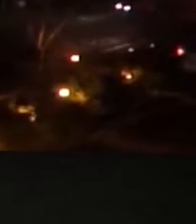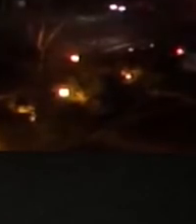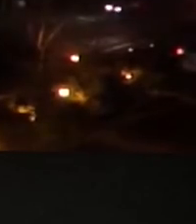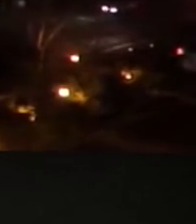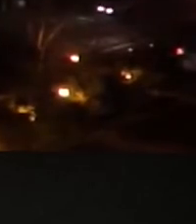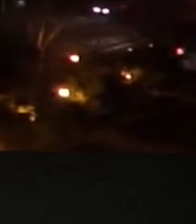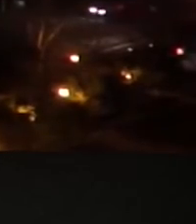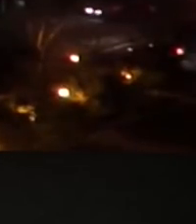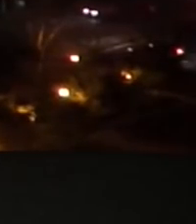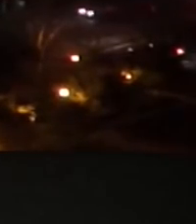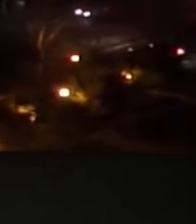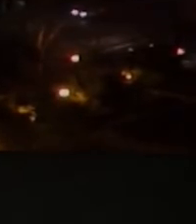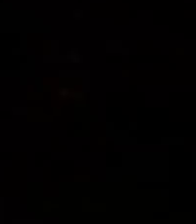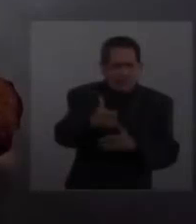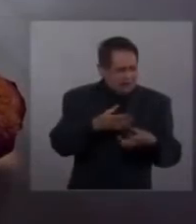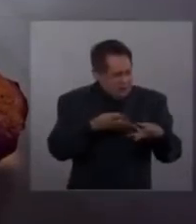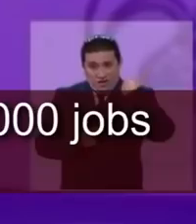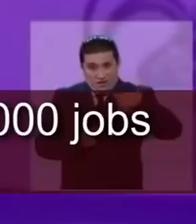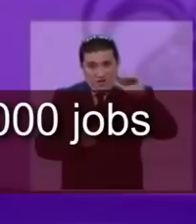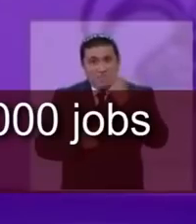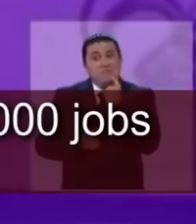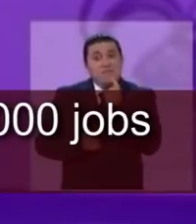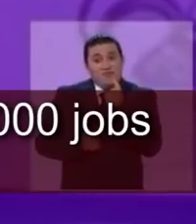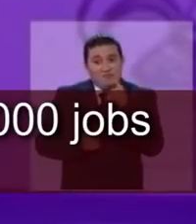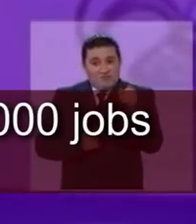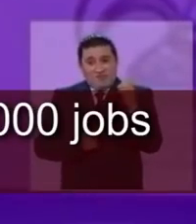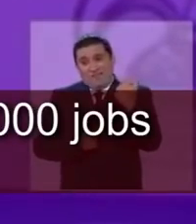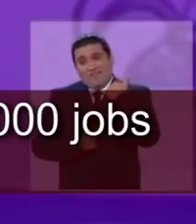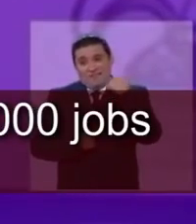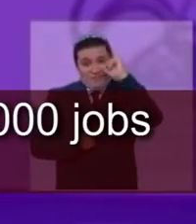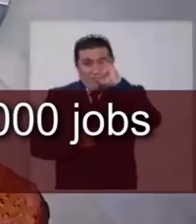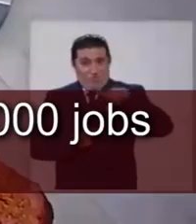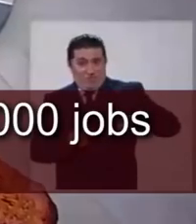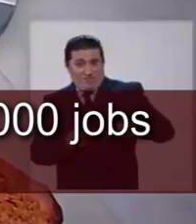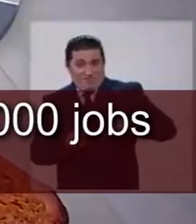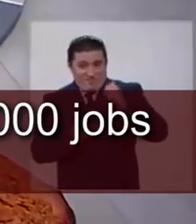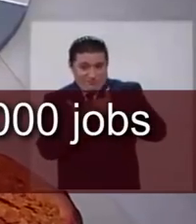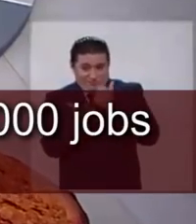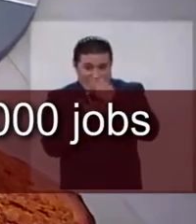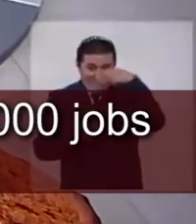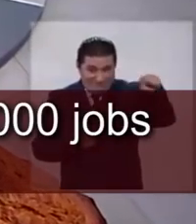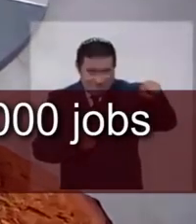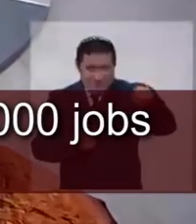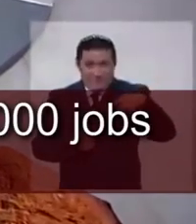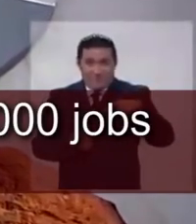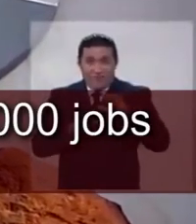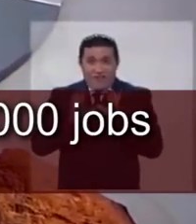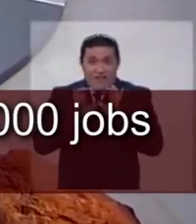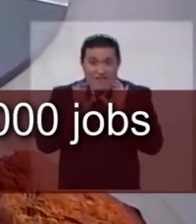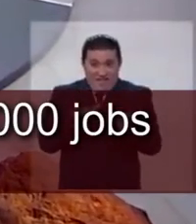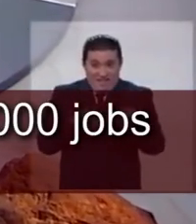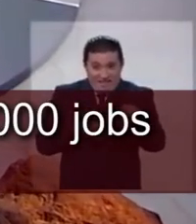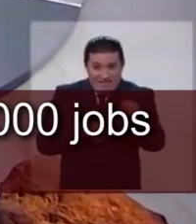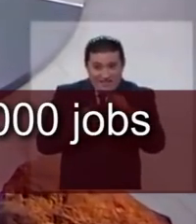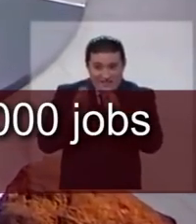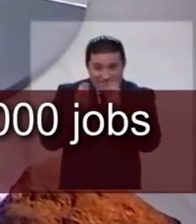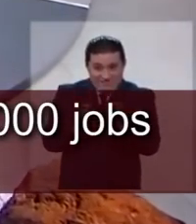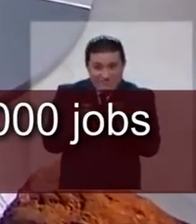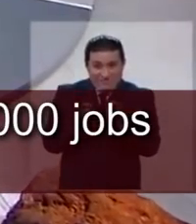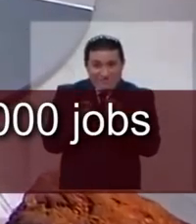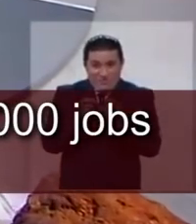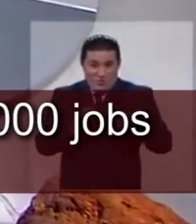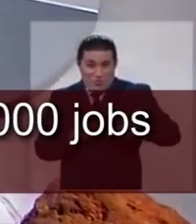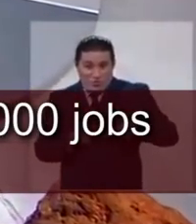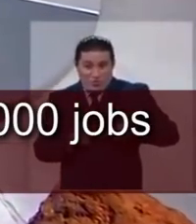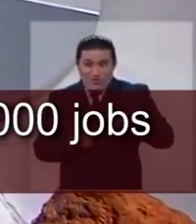candidates. Let's take a look at a clip. Justo antes de que él llegara, en la Ciudad de México, se generaban más o menos